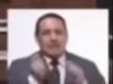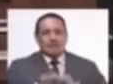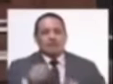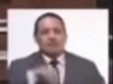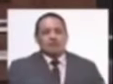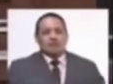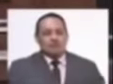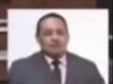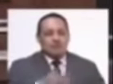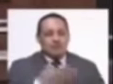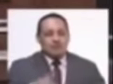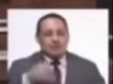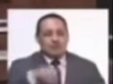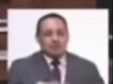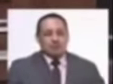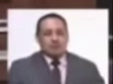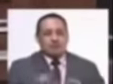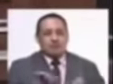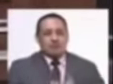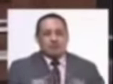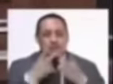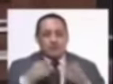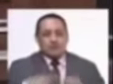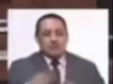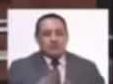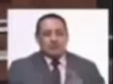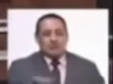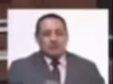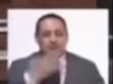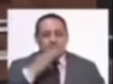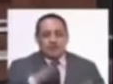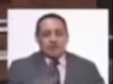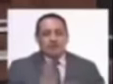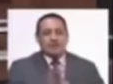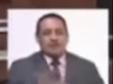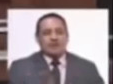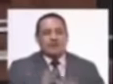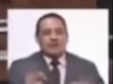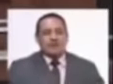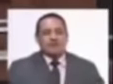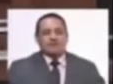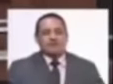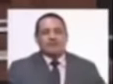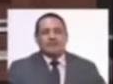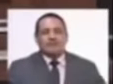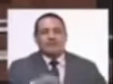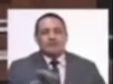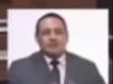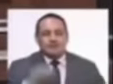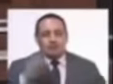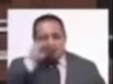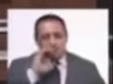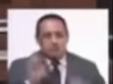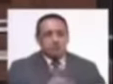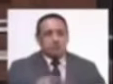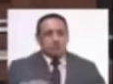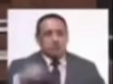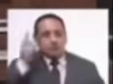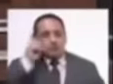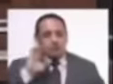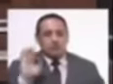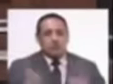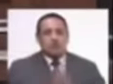permitan que participen en el proceso electoral pese a que estos candidatos incumplieron la ley? Ninguno. ¿Qué hizo que cambien de opinión? No lo